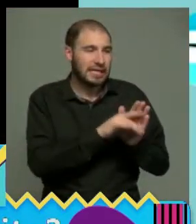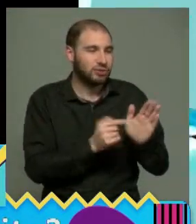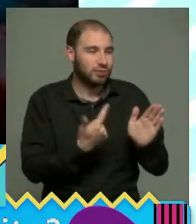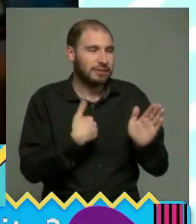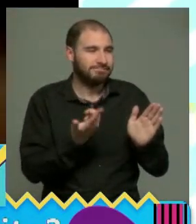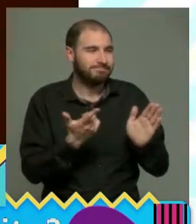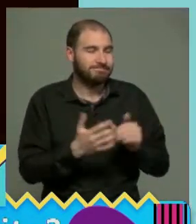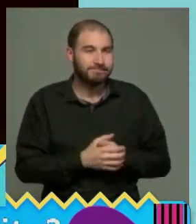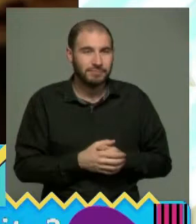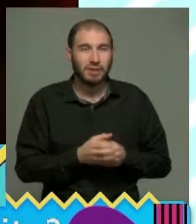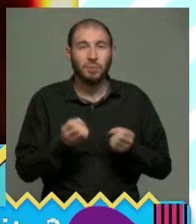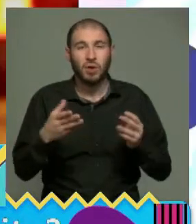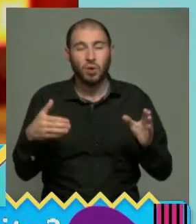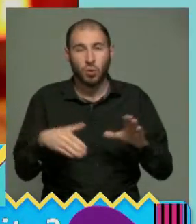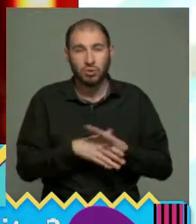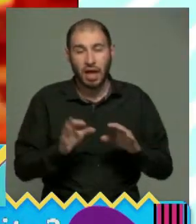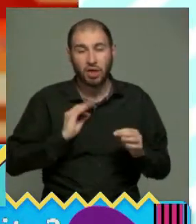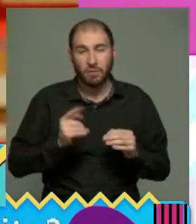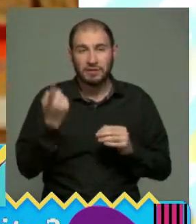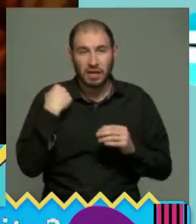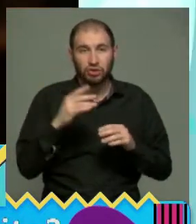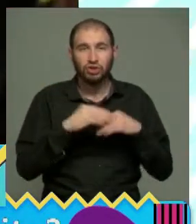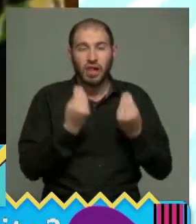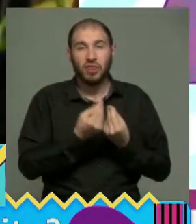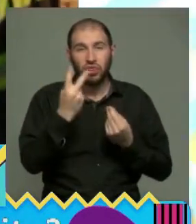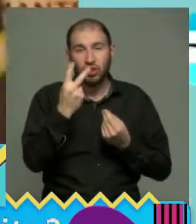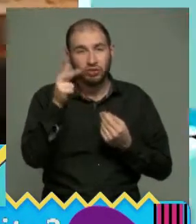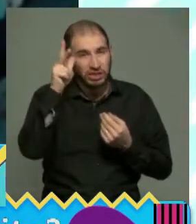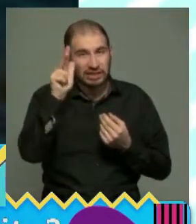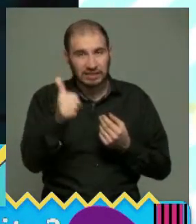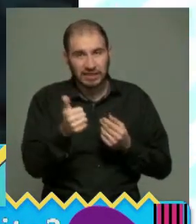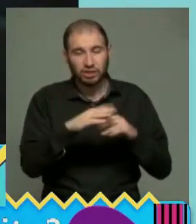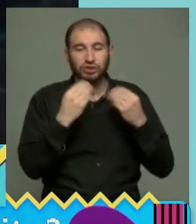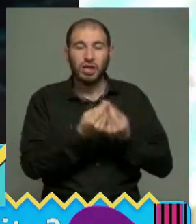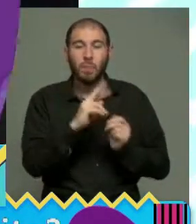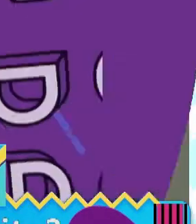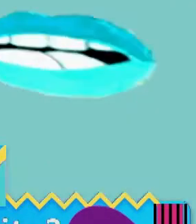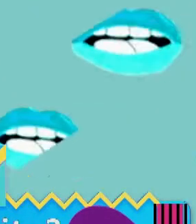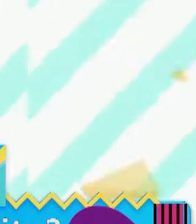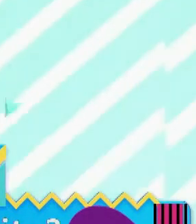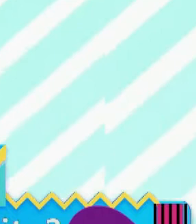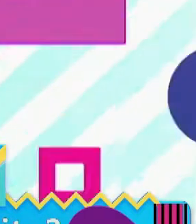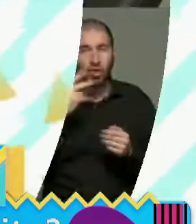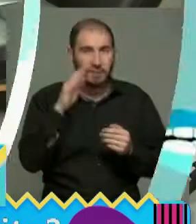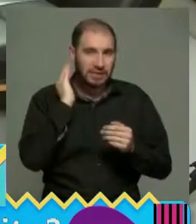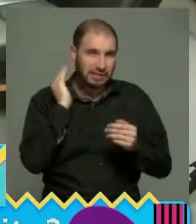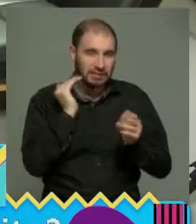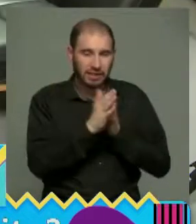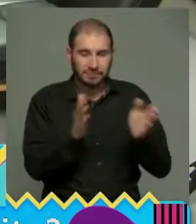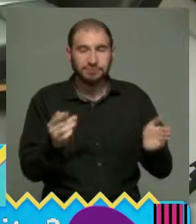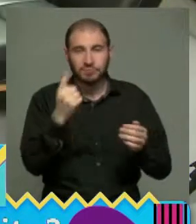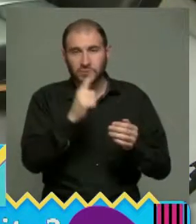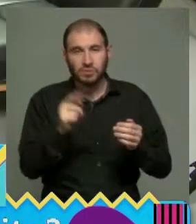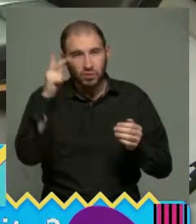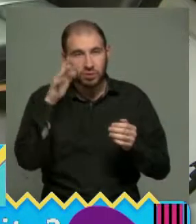el dato? No. Porque bueno, justamente el año pasado fueron 286 la cantidad de víctimas a lo largo del 2016 y 180